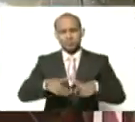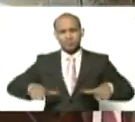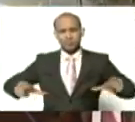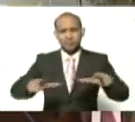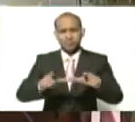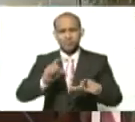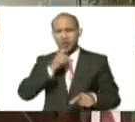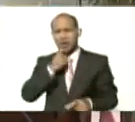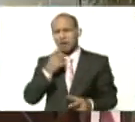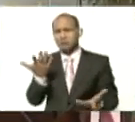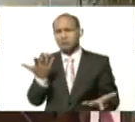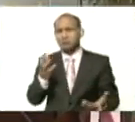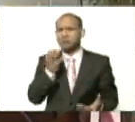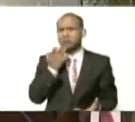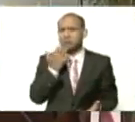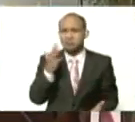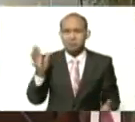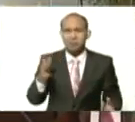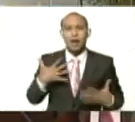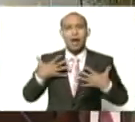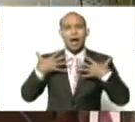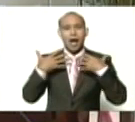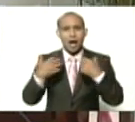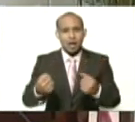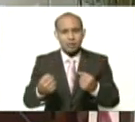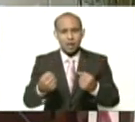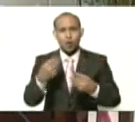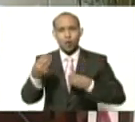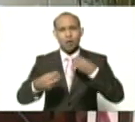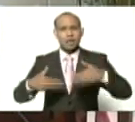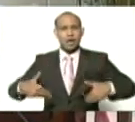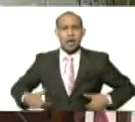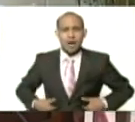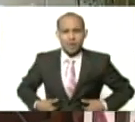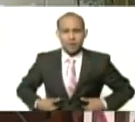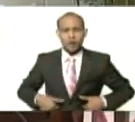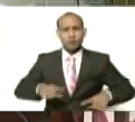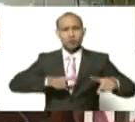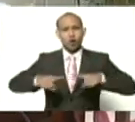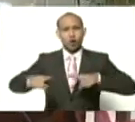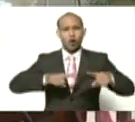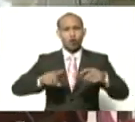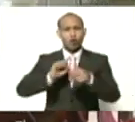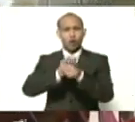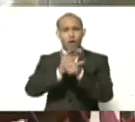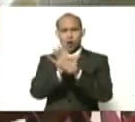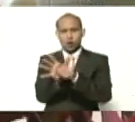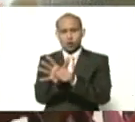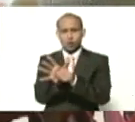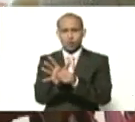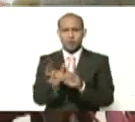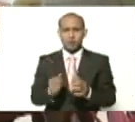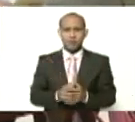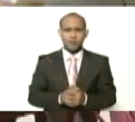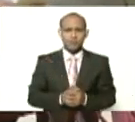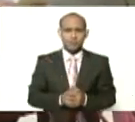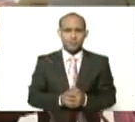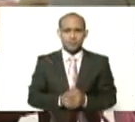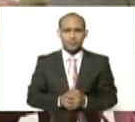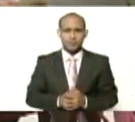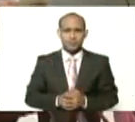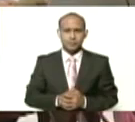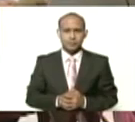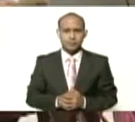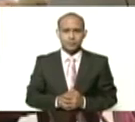la salud, que incluye el esfuerzo común para controlar los efectos de la pandemia del